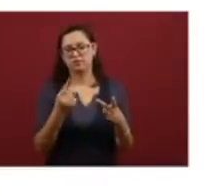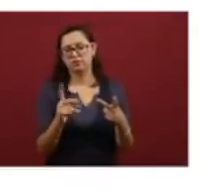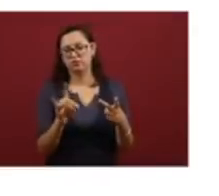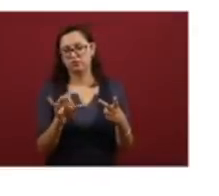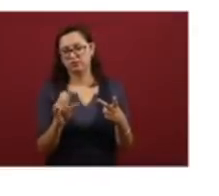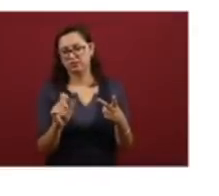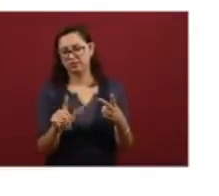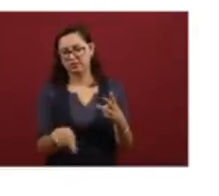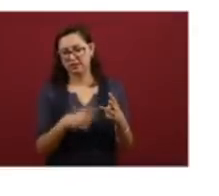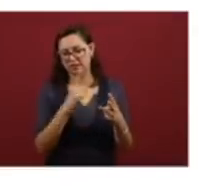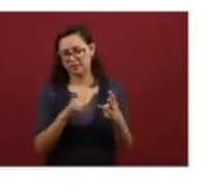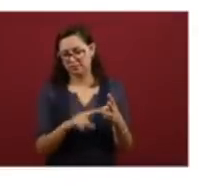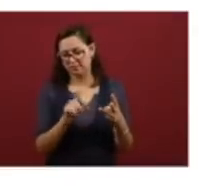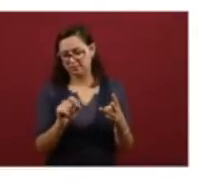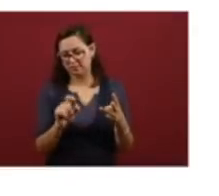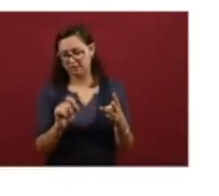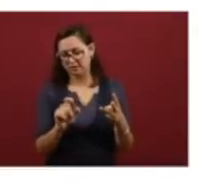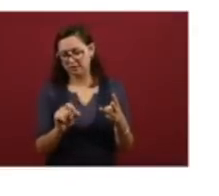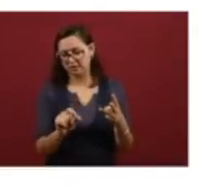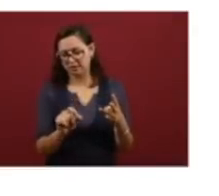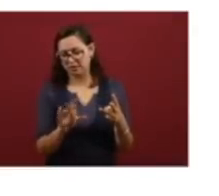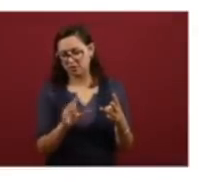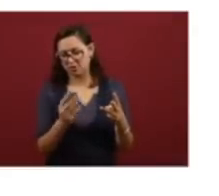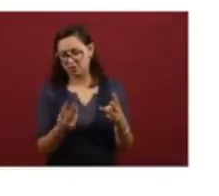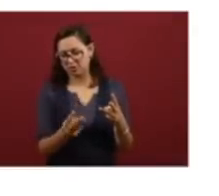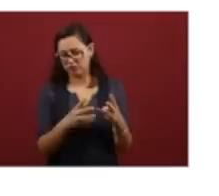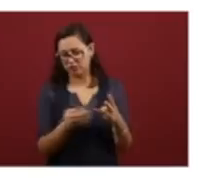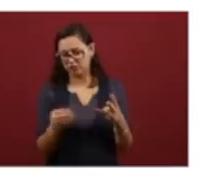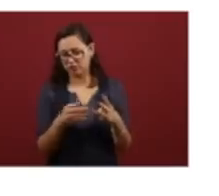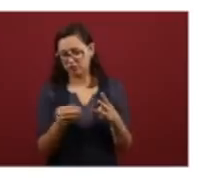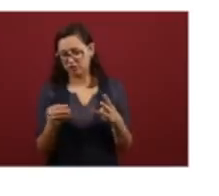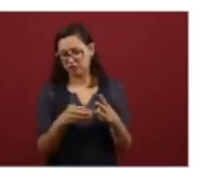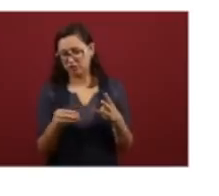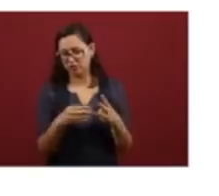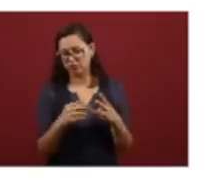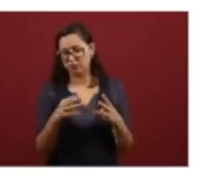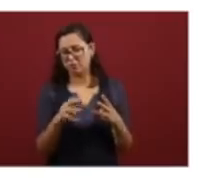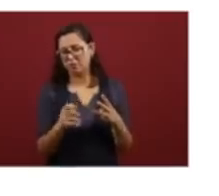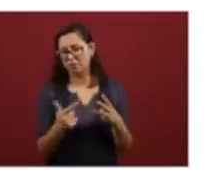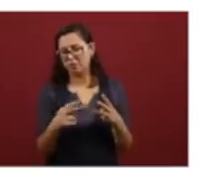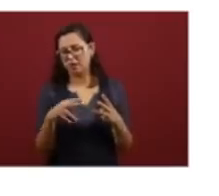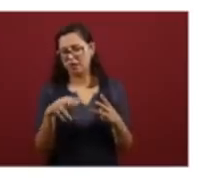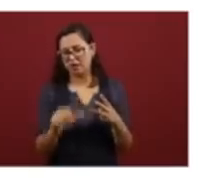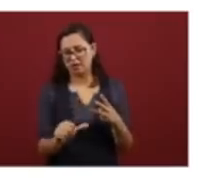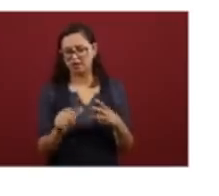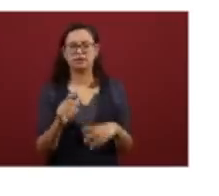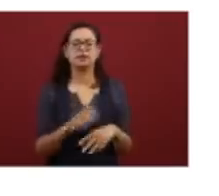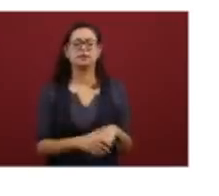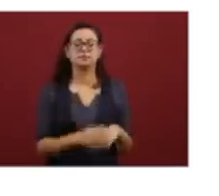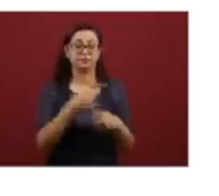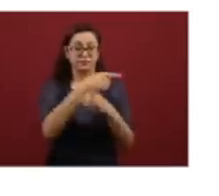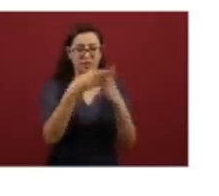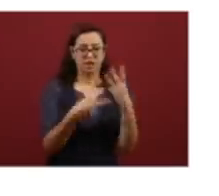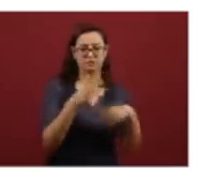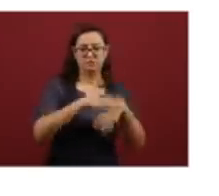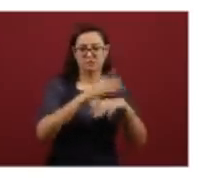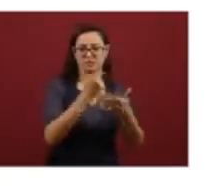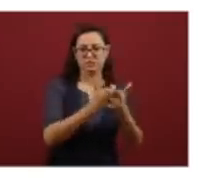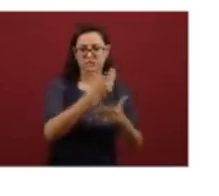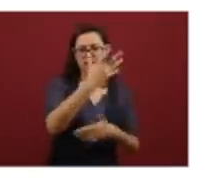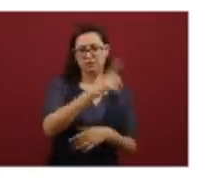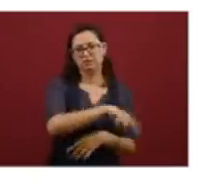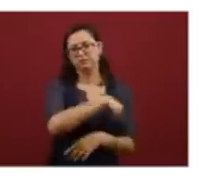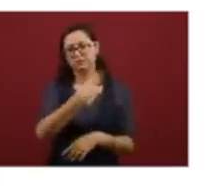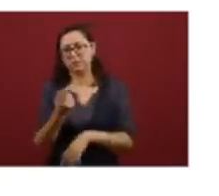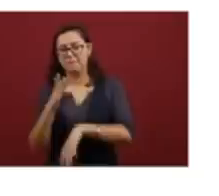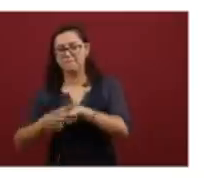diesel y 20 pesos con 4 centavos para la gasolina regular mientras que los más económicos es la gas